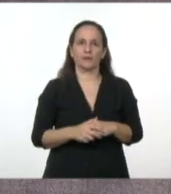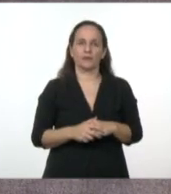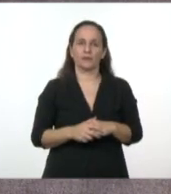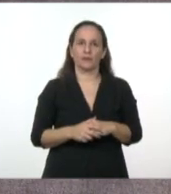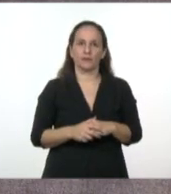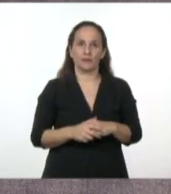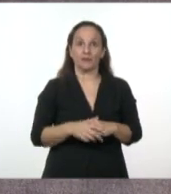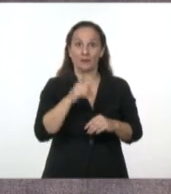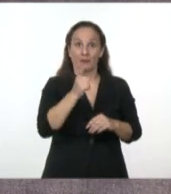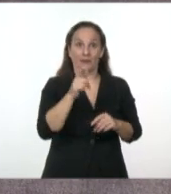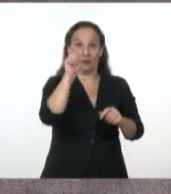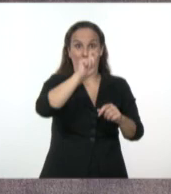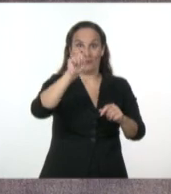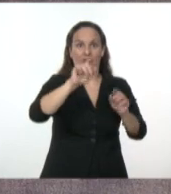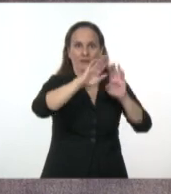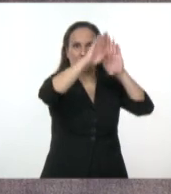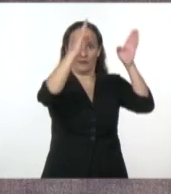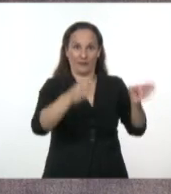de reciclaje.